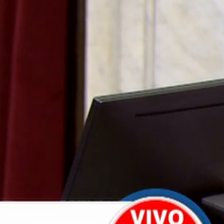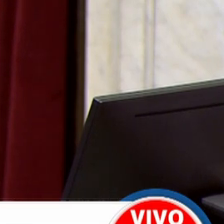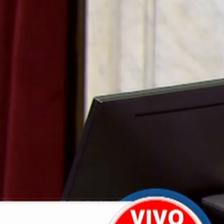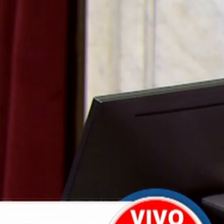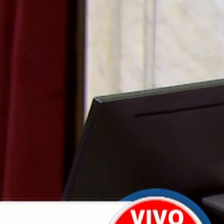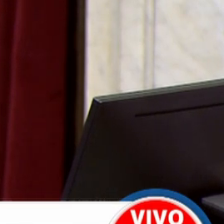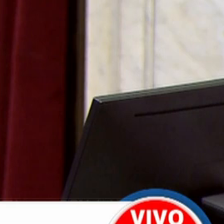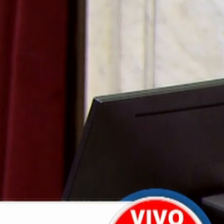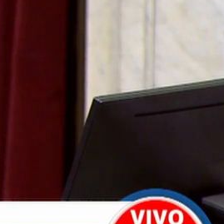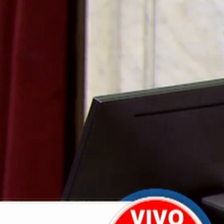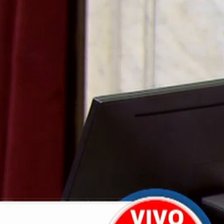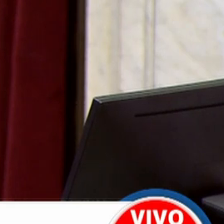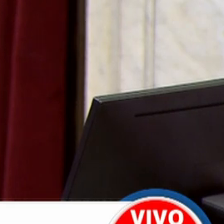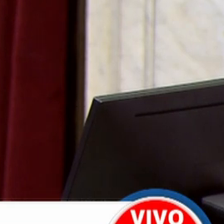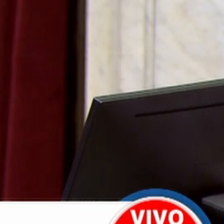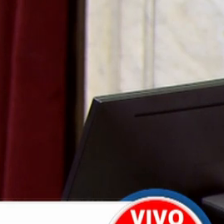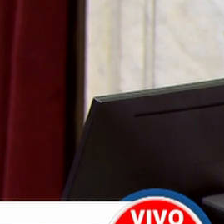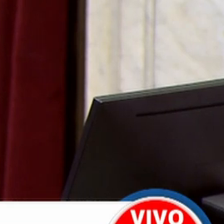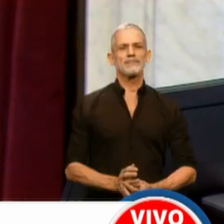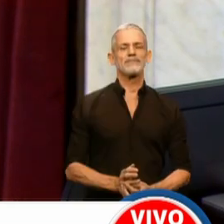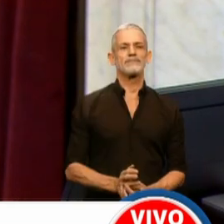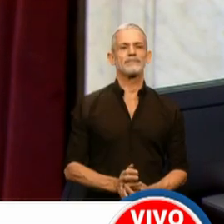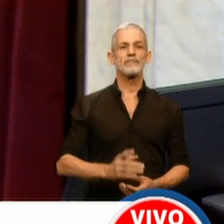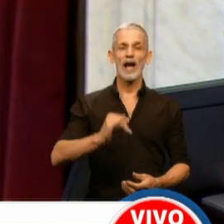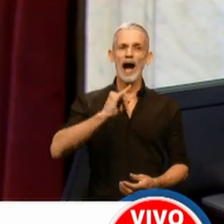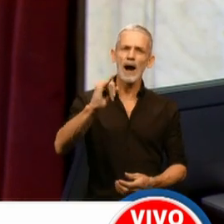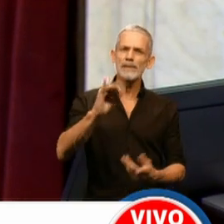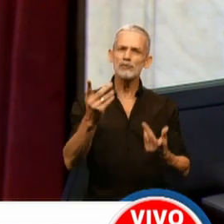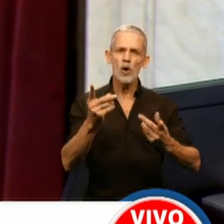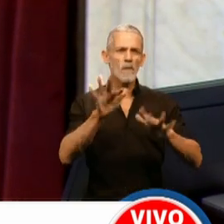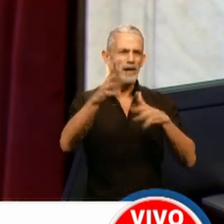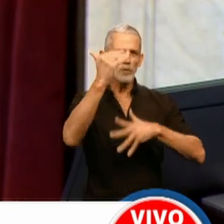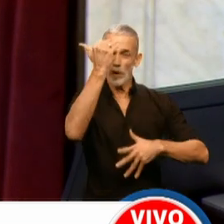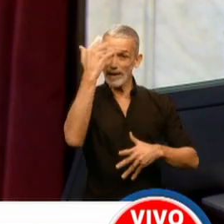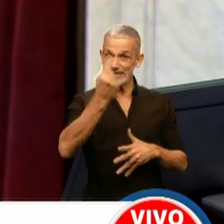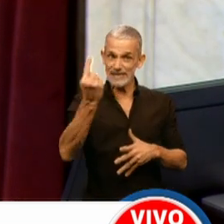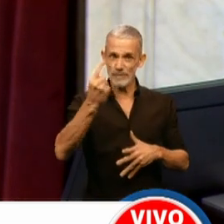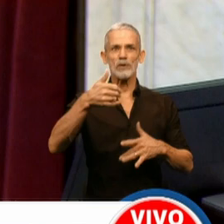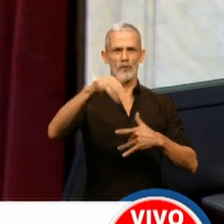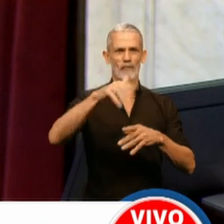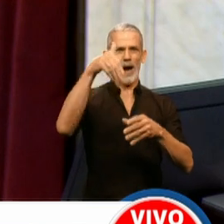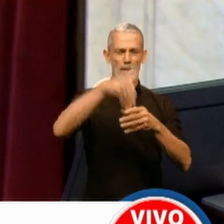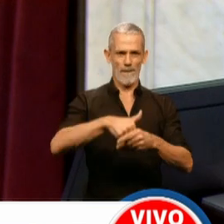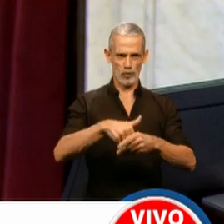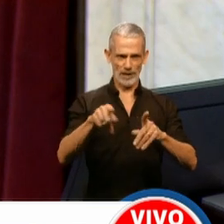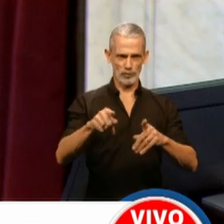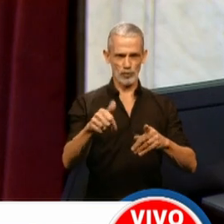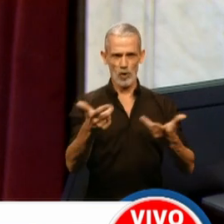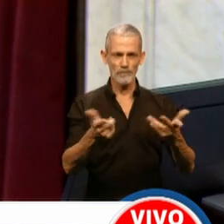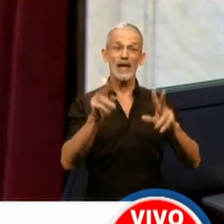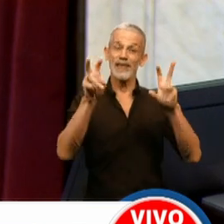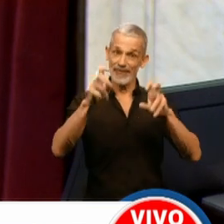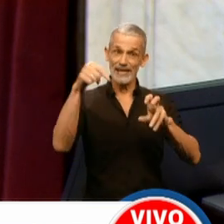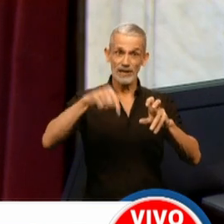adelanto a los señores diputados y señoras diputadas que quedan aproximadamente 15 minutos para la votación del